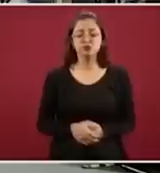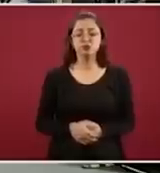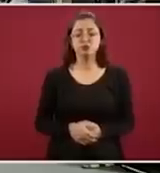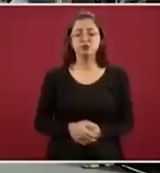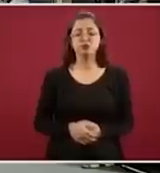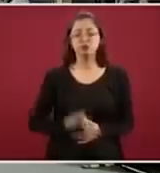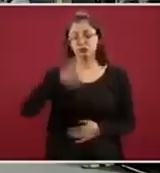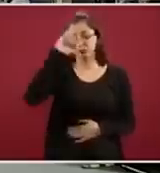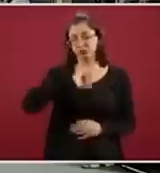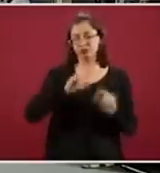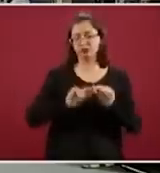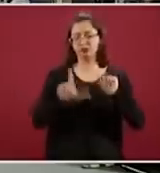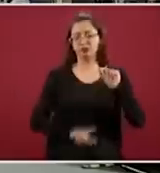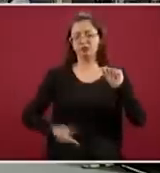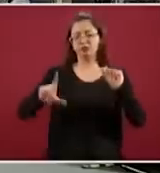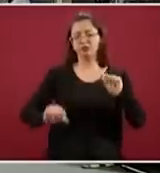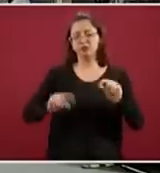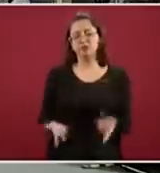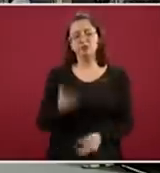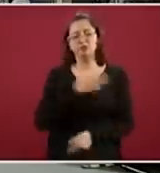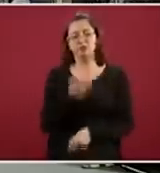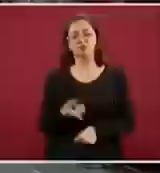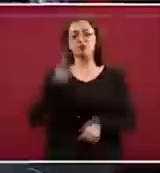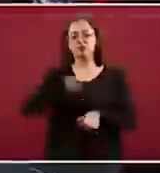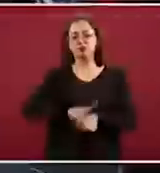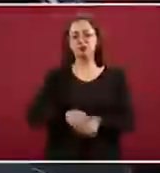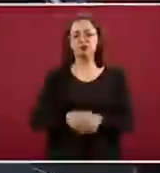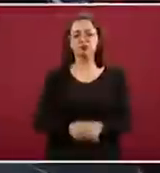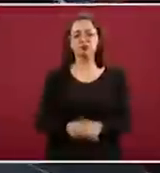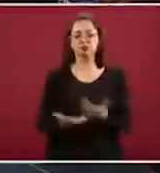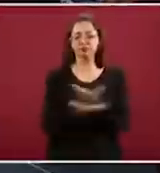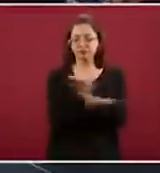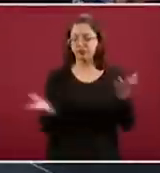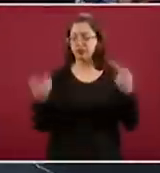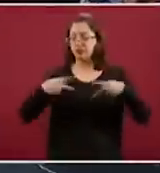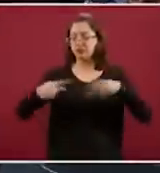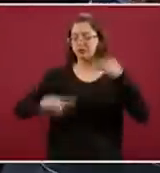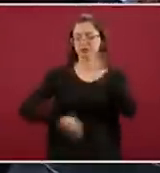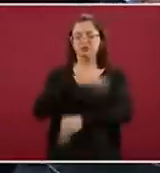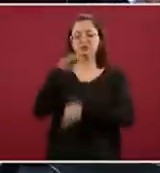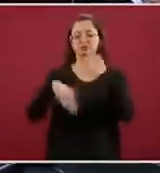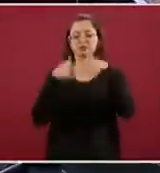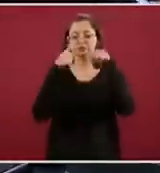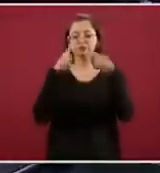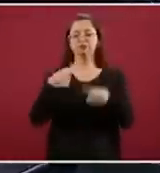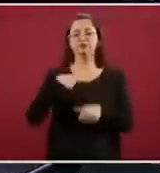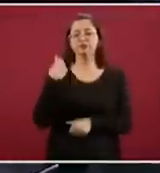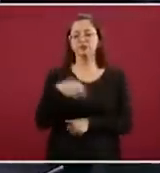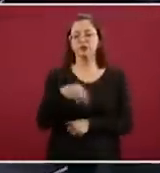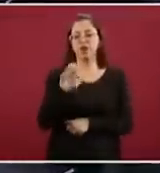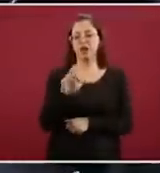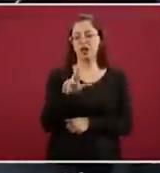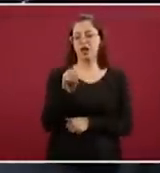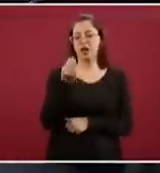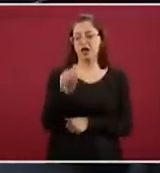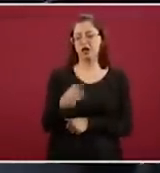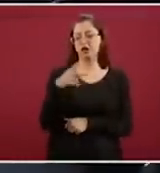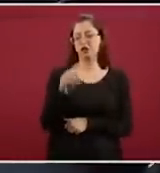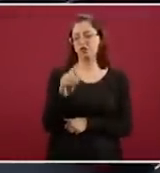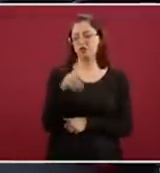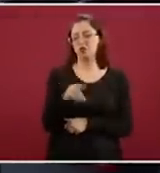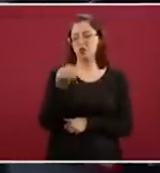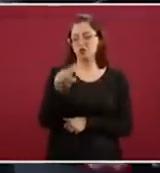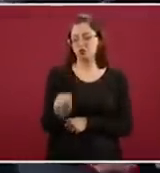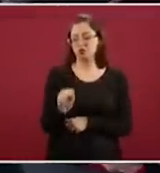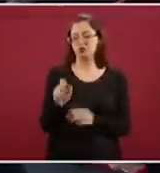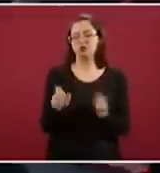Jefe de la Nación, muy buenos días a los que nos ven y nos escuchan. Carlos Pozos, reportero de la revista Petróleo y